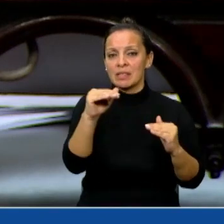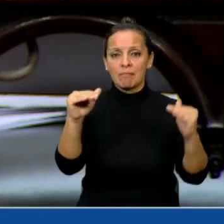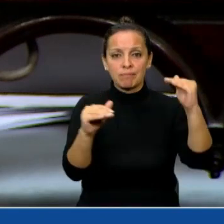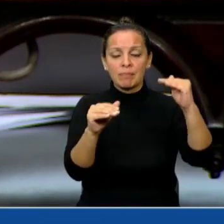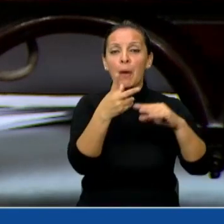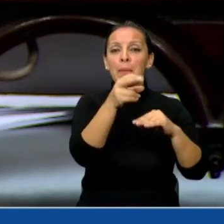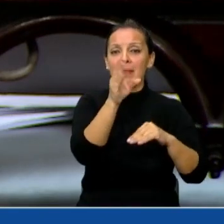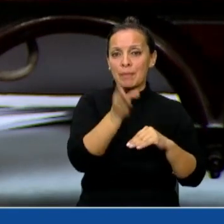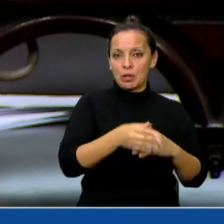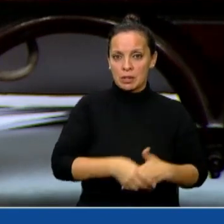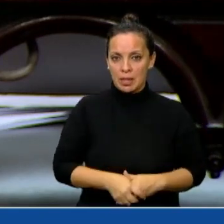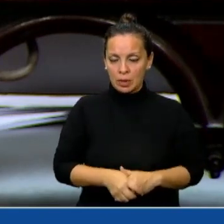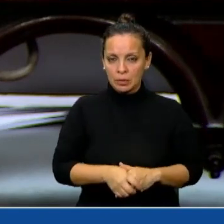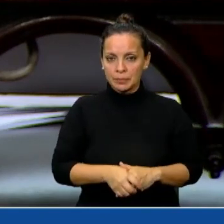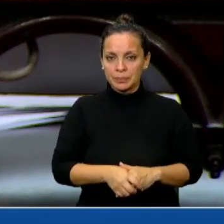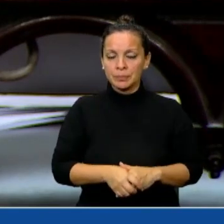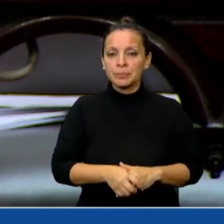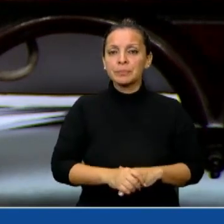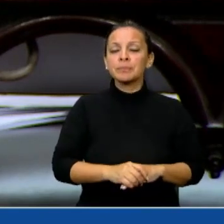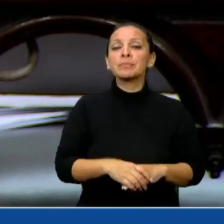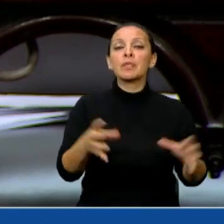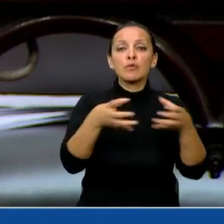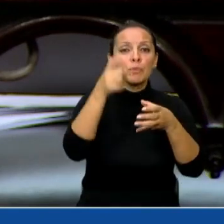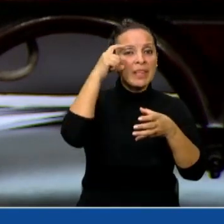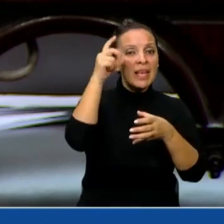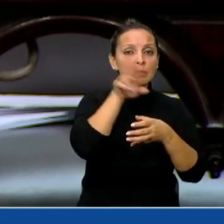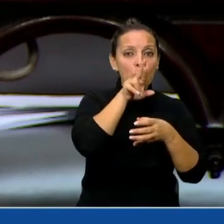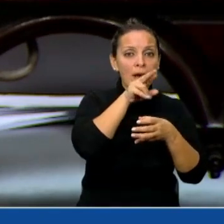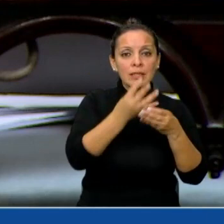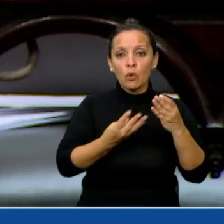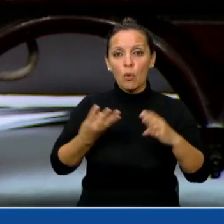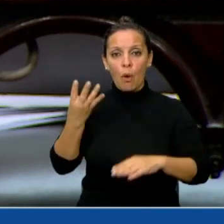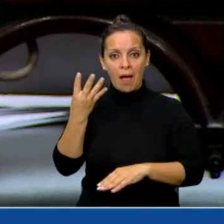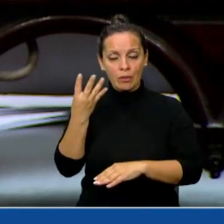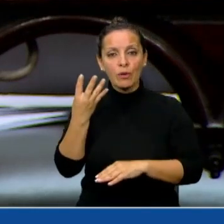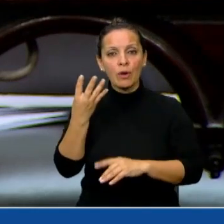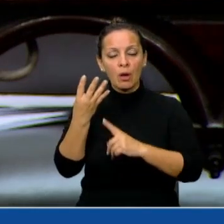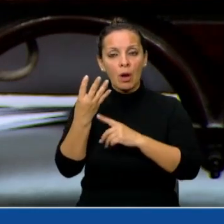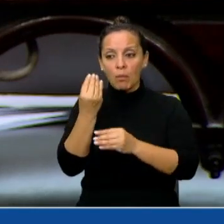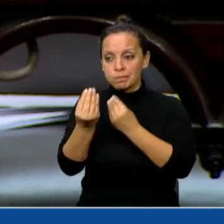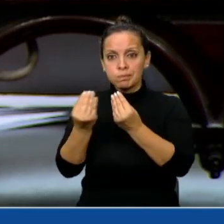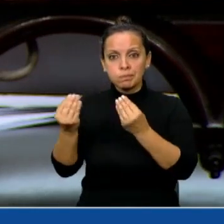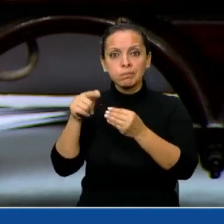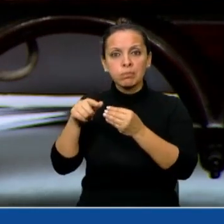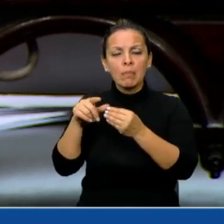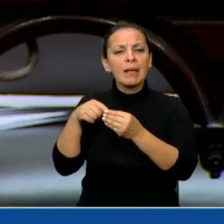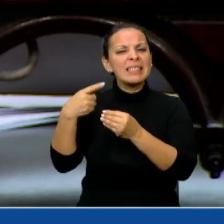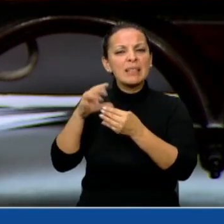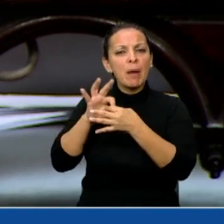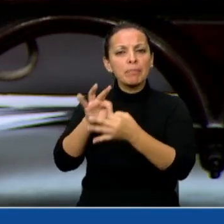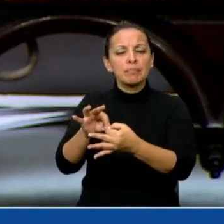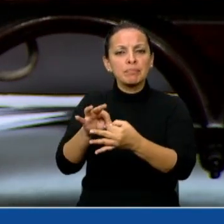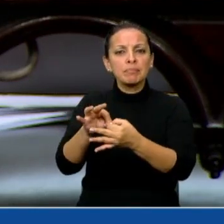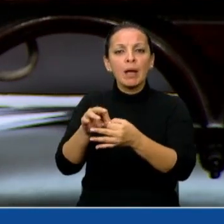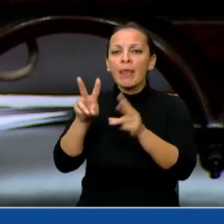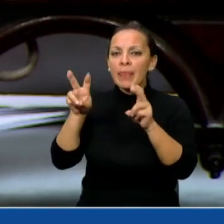puntos. Cuando 4 de cada 10 mujeres que se encuentran en la actividad lo hacen vinculadas a los sectores